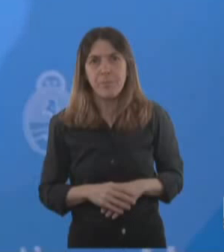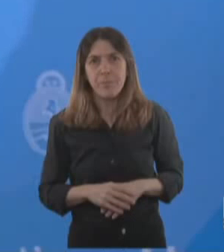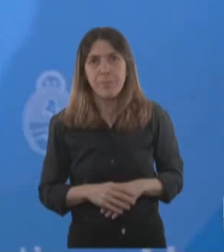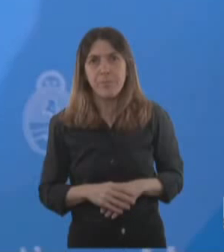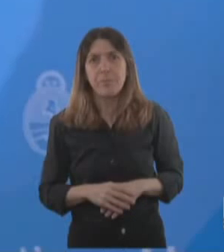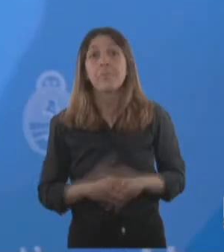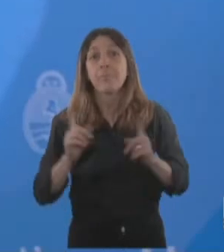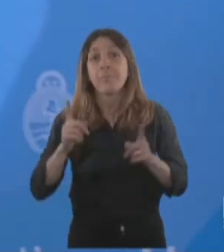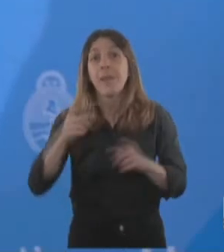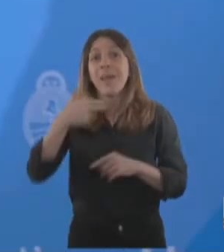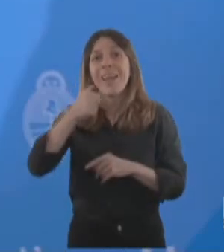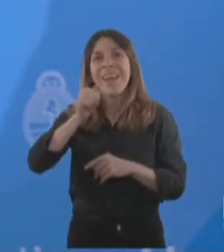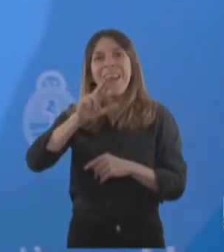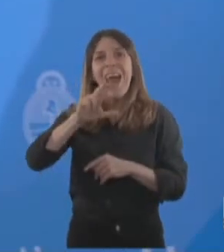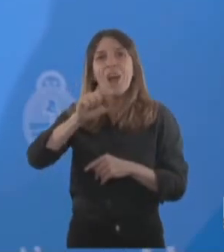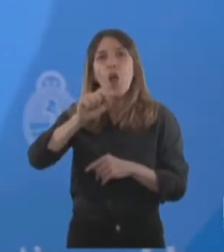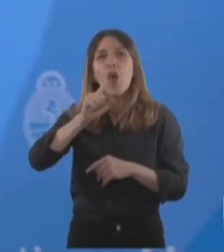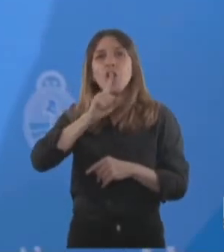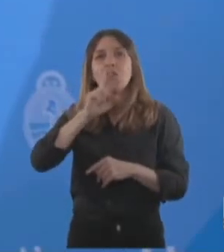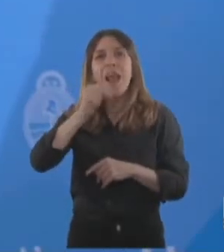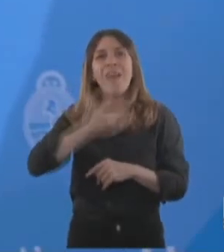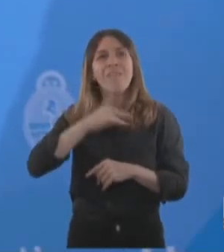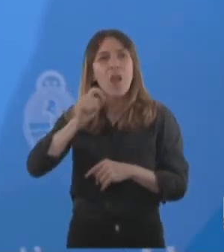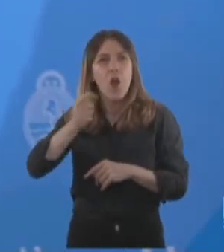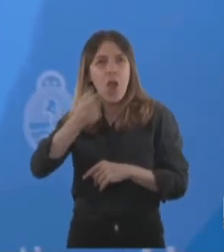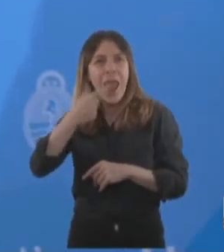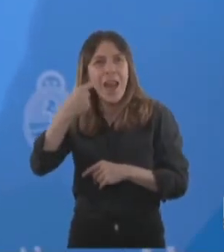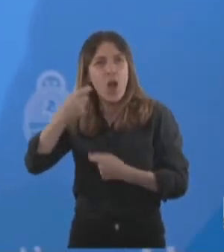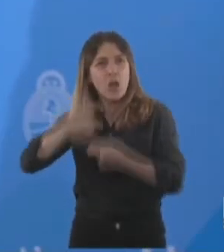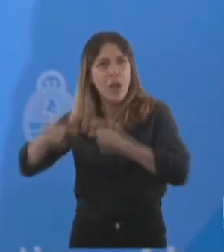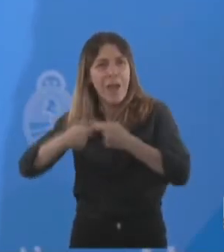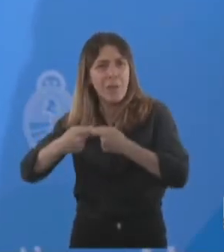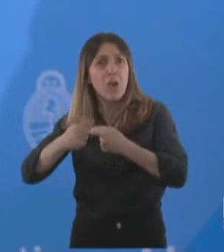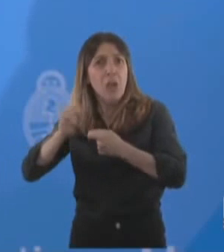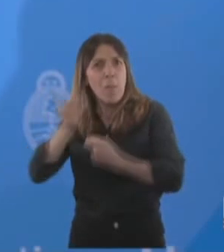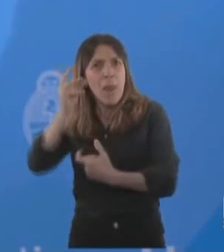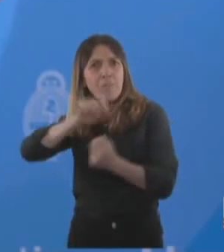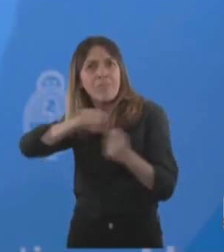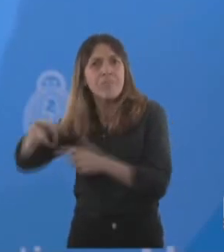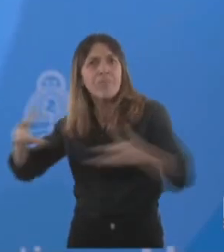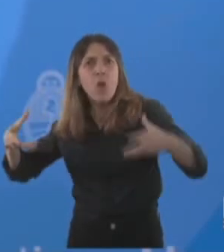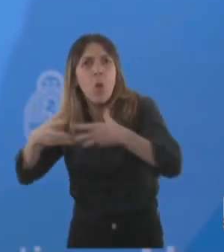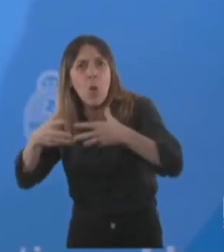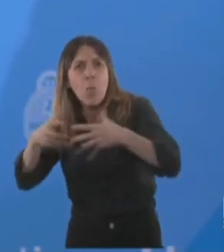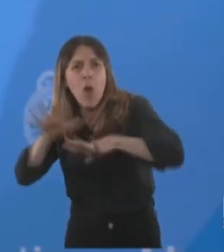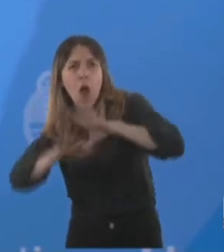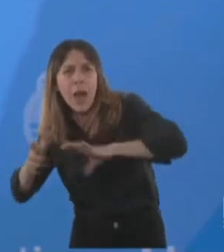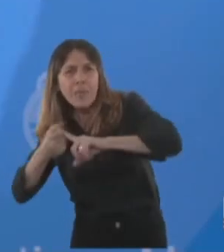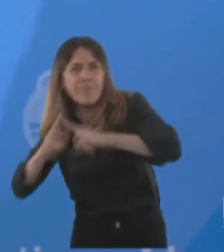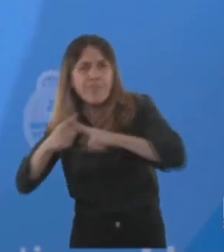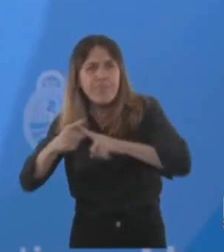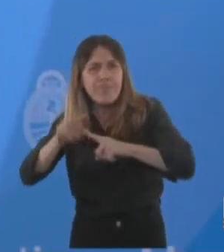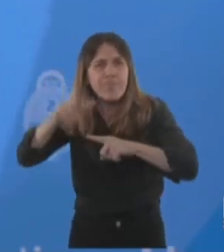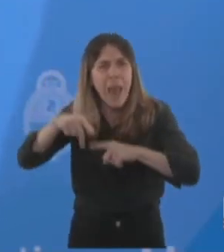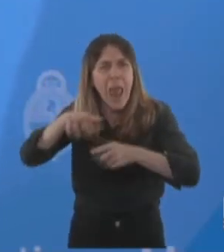El narcotráfico, como todo crimen organizado, es sin duda, de todo el crimen organizado el que más nos está preocupando en